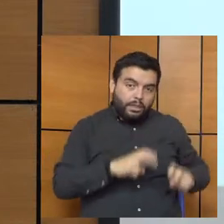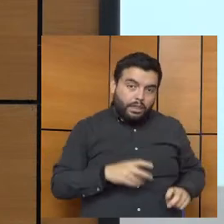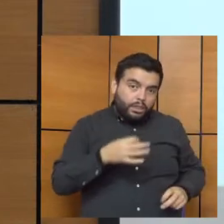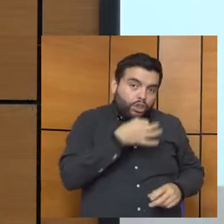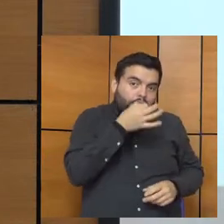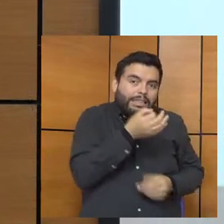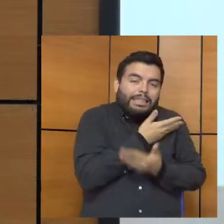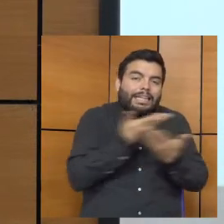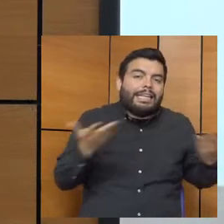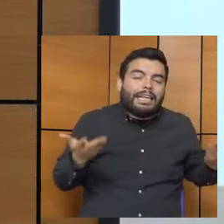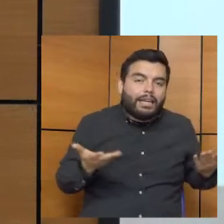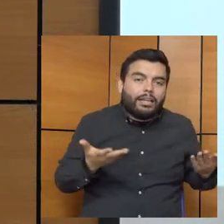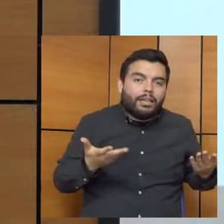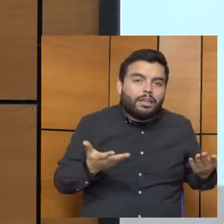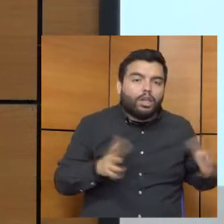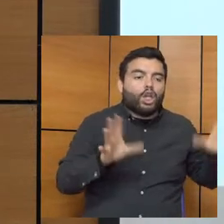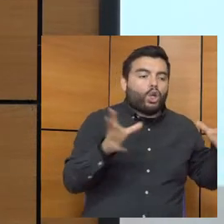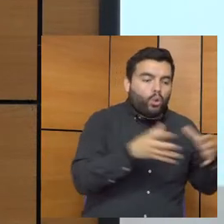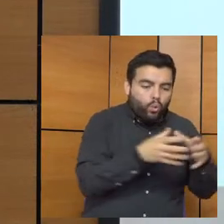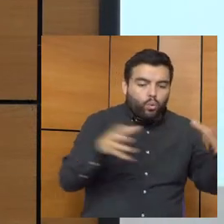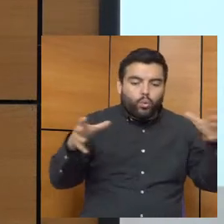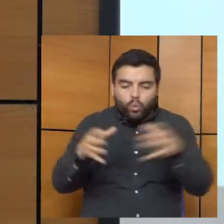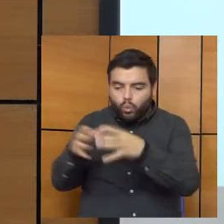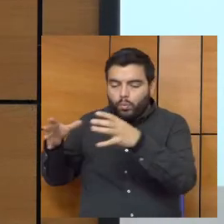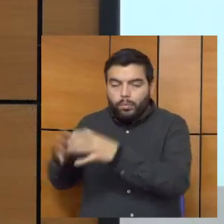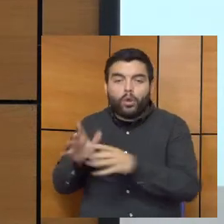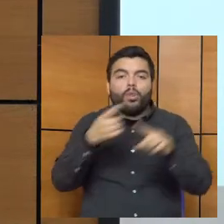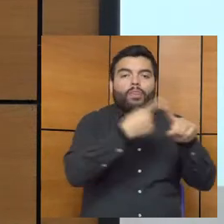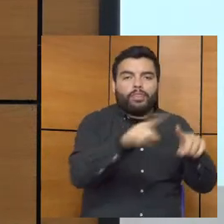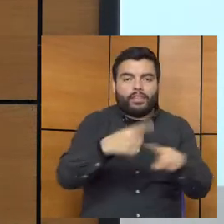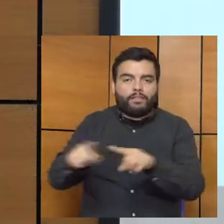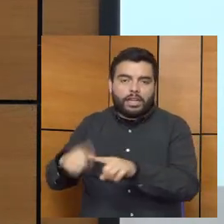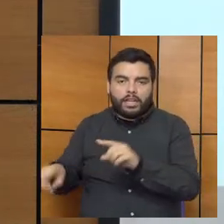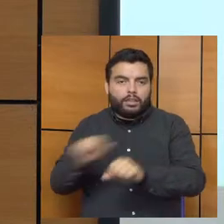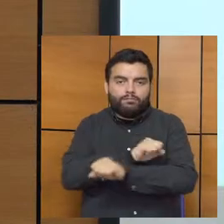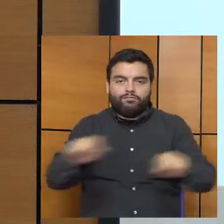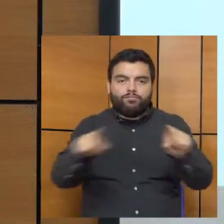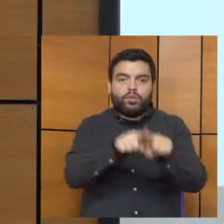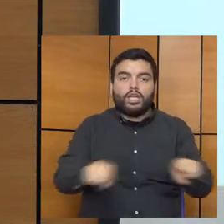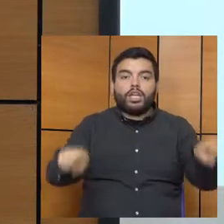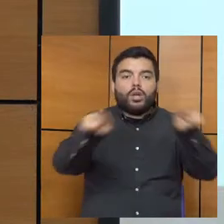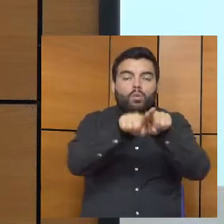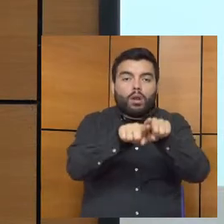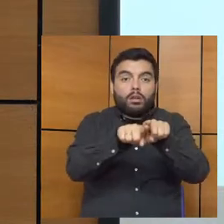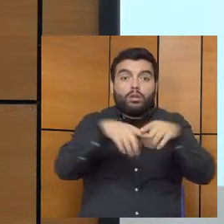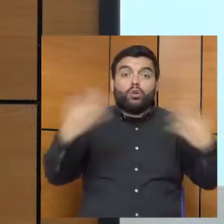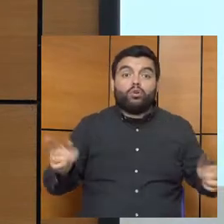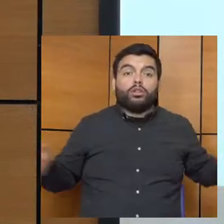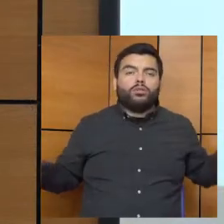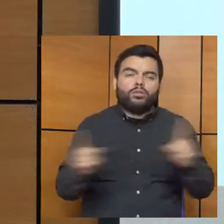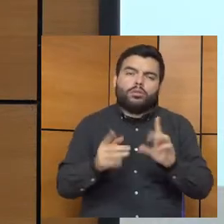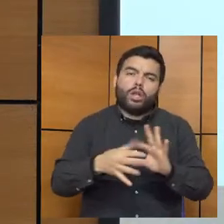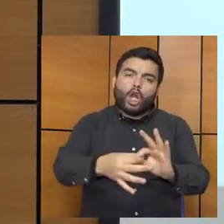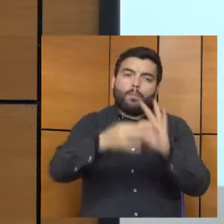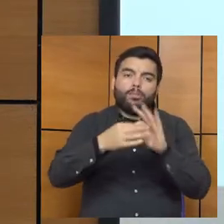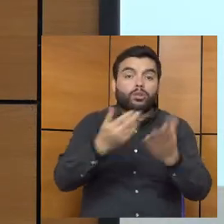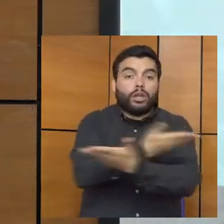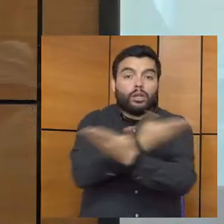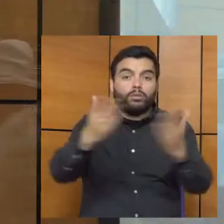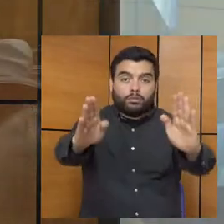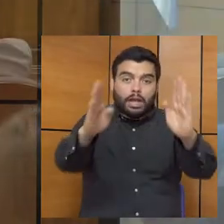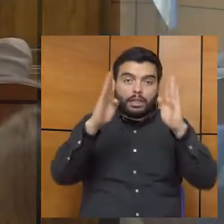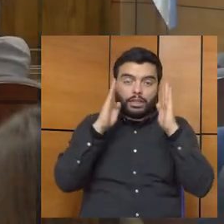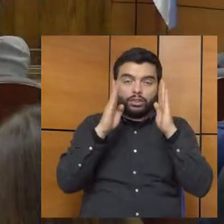diciendo que realmente hay que pensarlo, o sea, en forma detallada. Bien, con eso termino. Muchas gracias por su